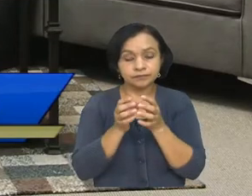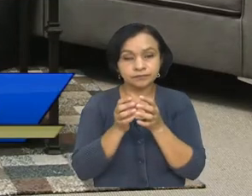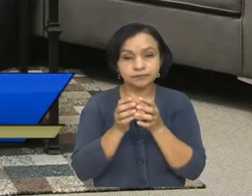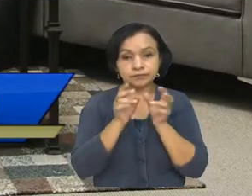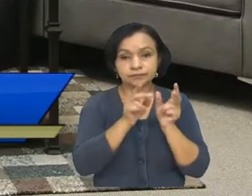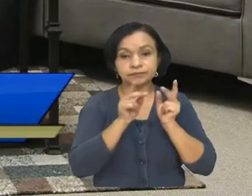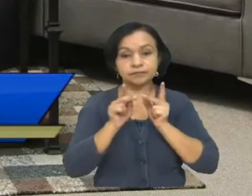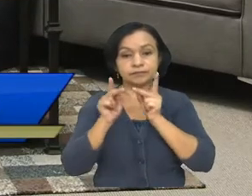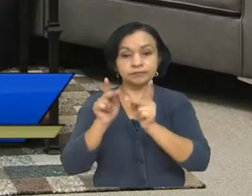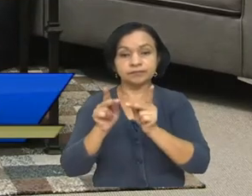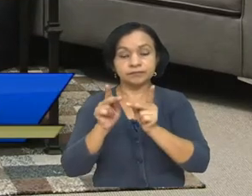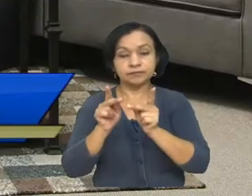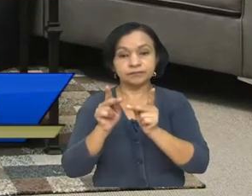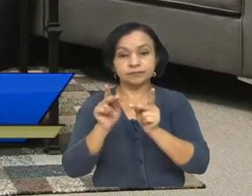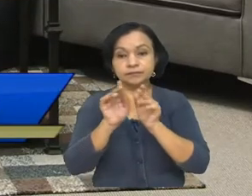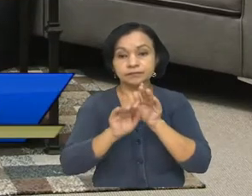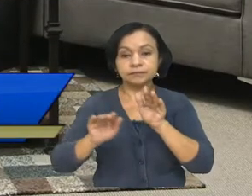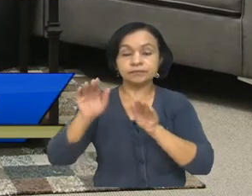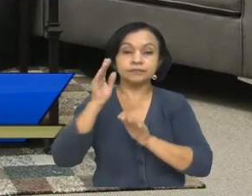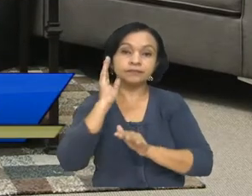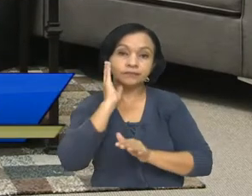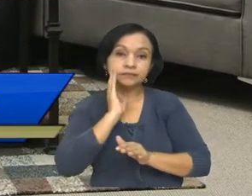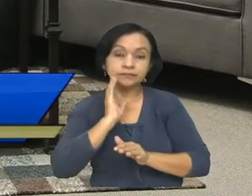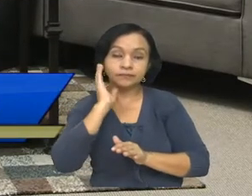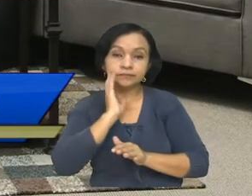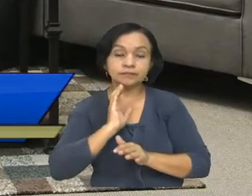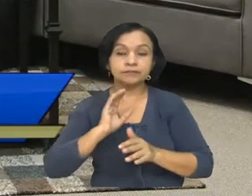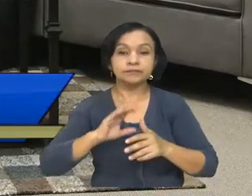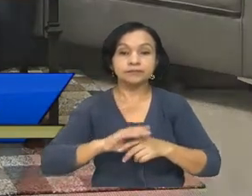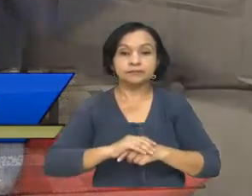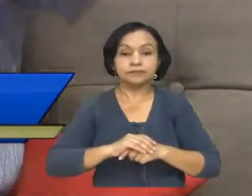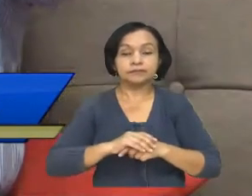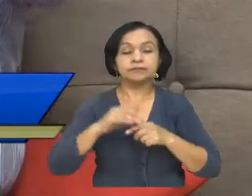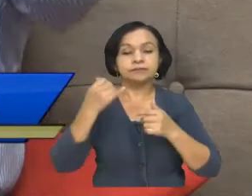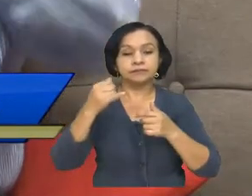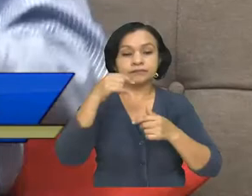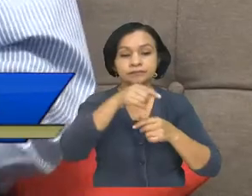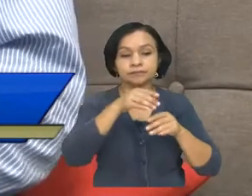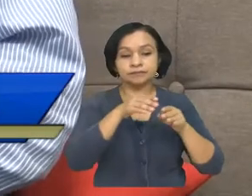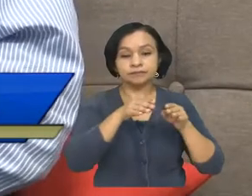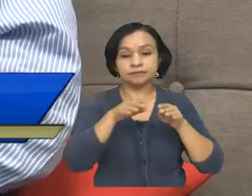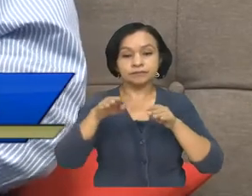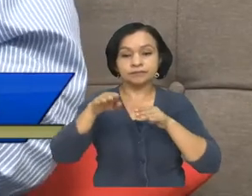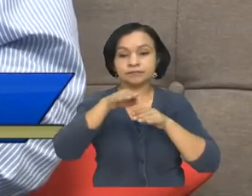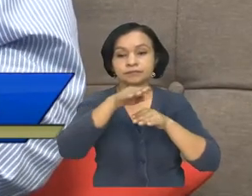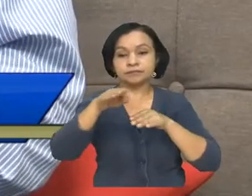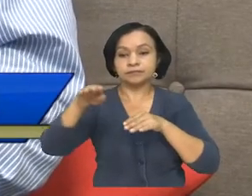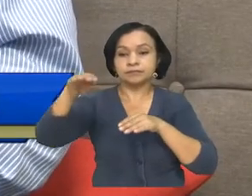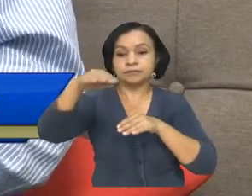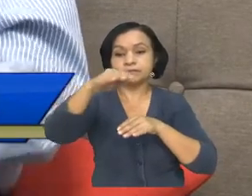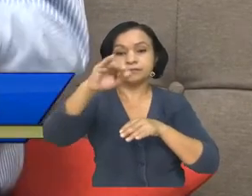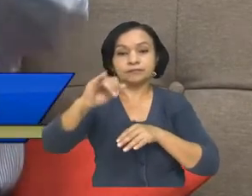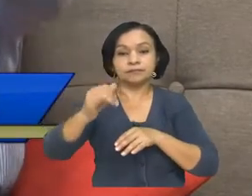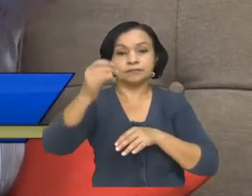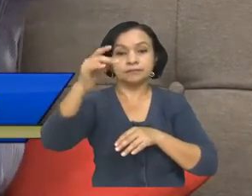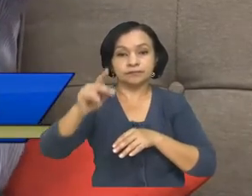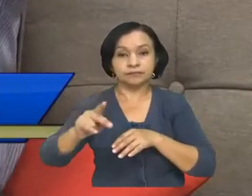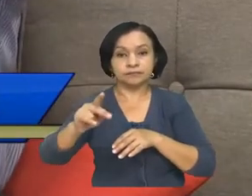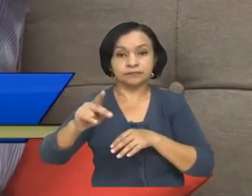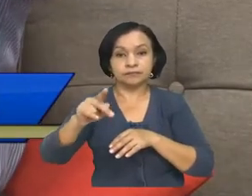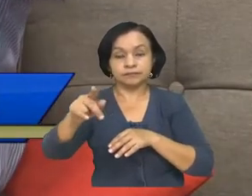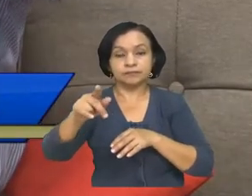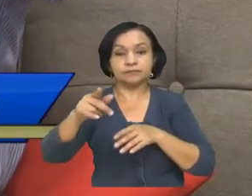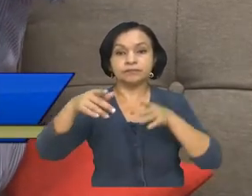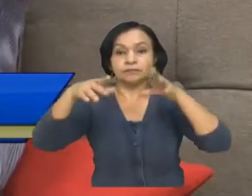gente con más experiencia, combatientes, y ellos sí después llegaron a Jinotepe y